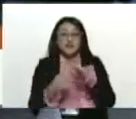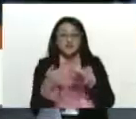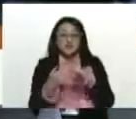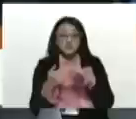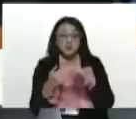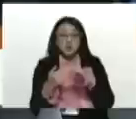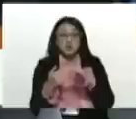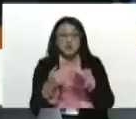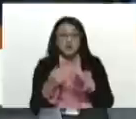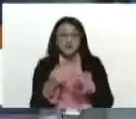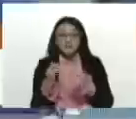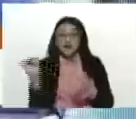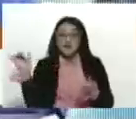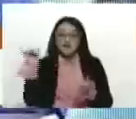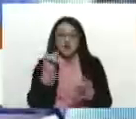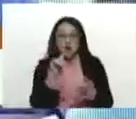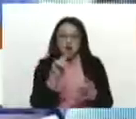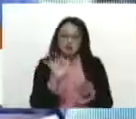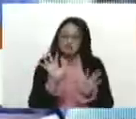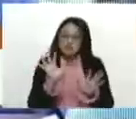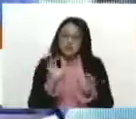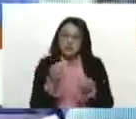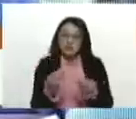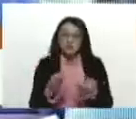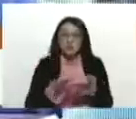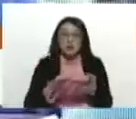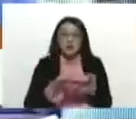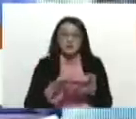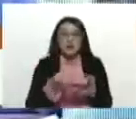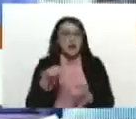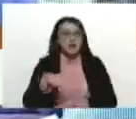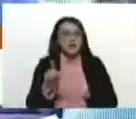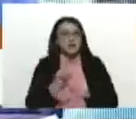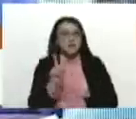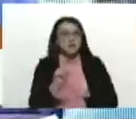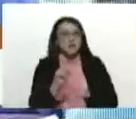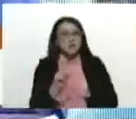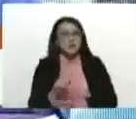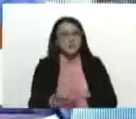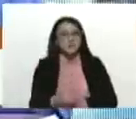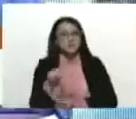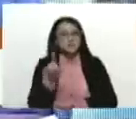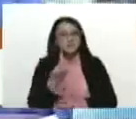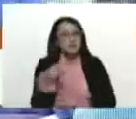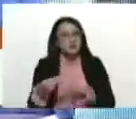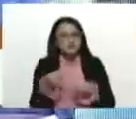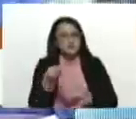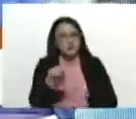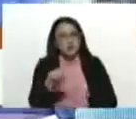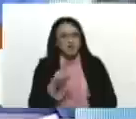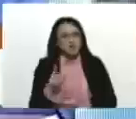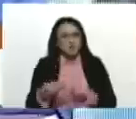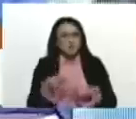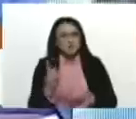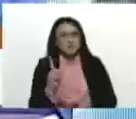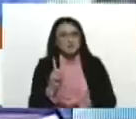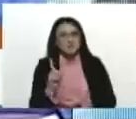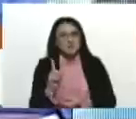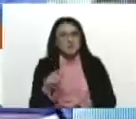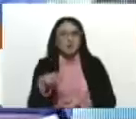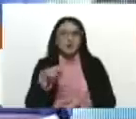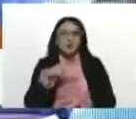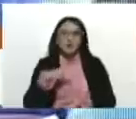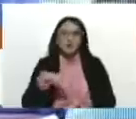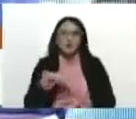levante un avión y resuelva Aquí no aquí nosotros no hicimos eso aplicamos